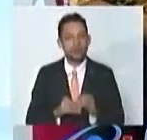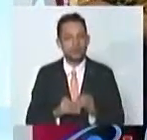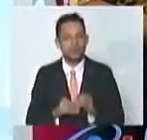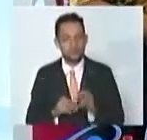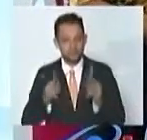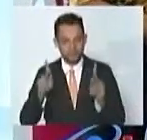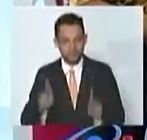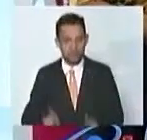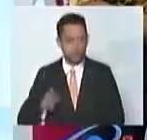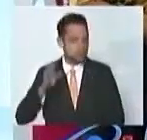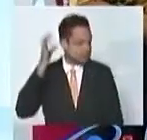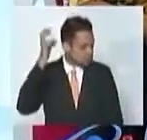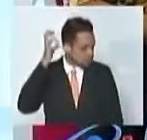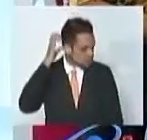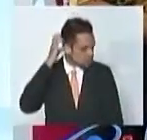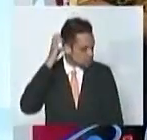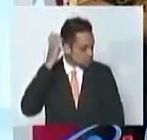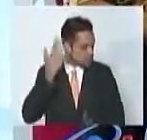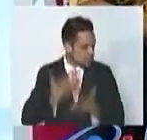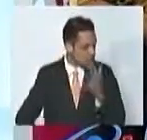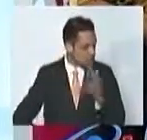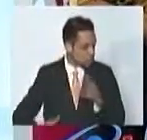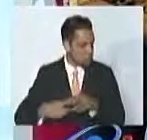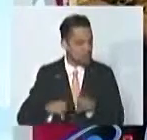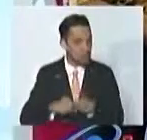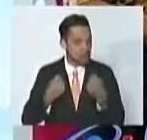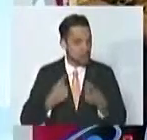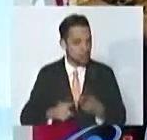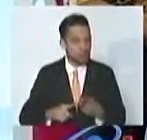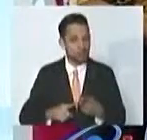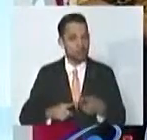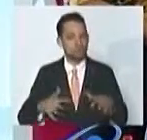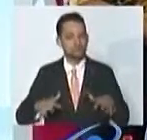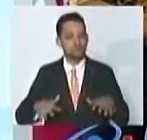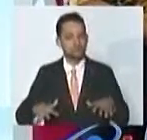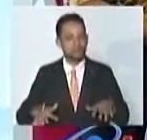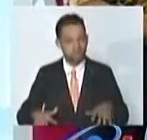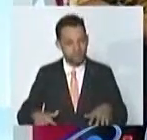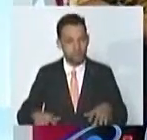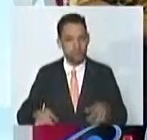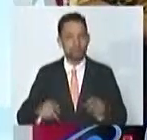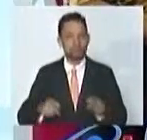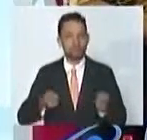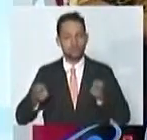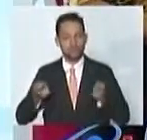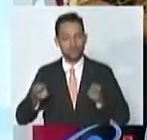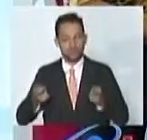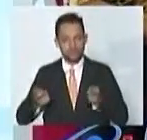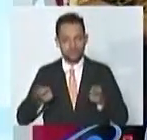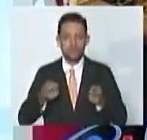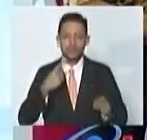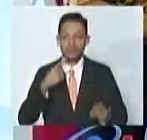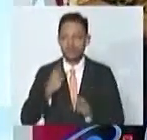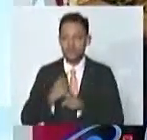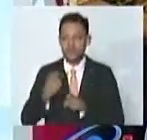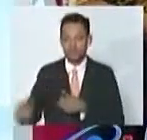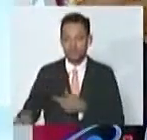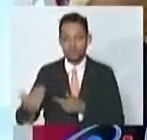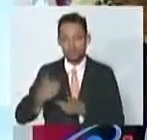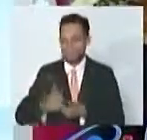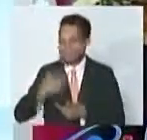derrames cerebrales, con Parkinson, estos problemas neurológicos que también son remitidos a ustedes. ¿Por